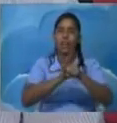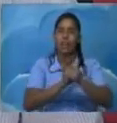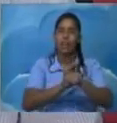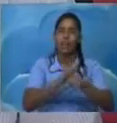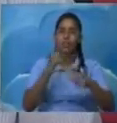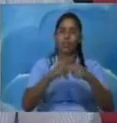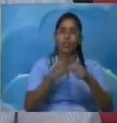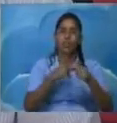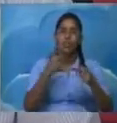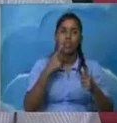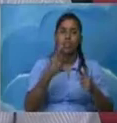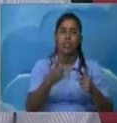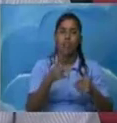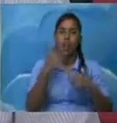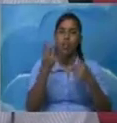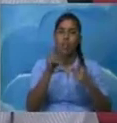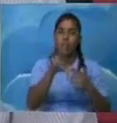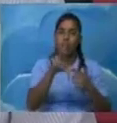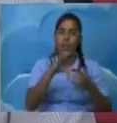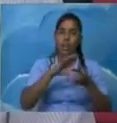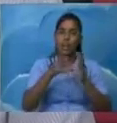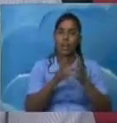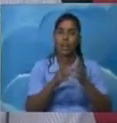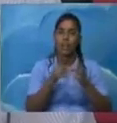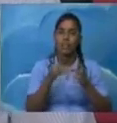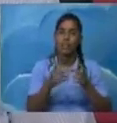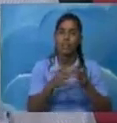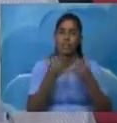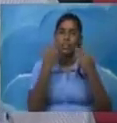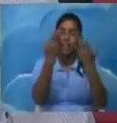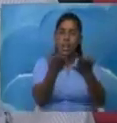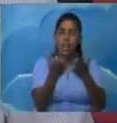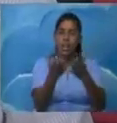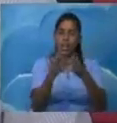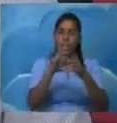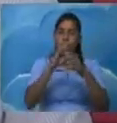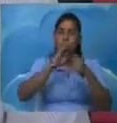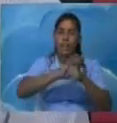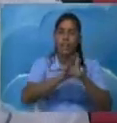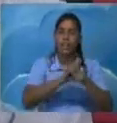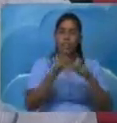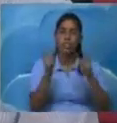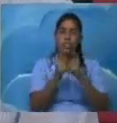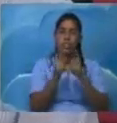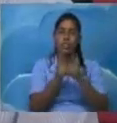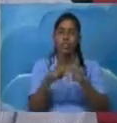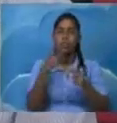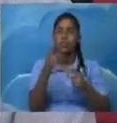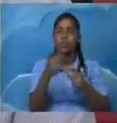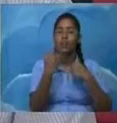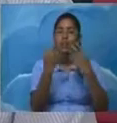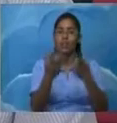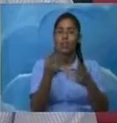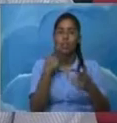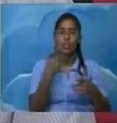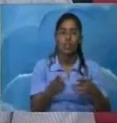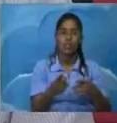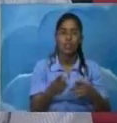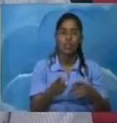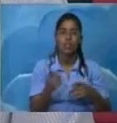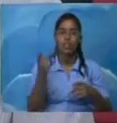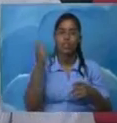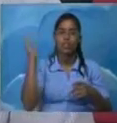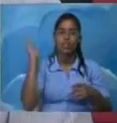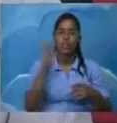Y el hermano Damaso agarró la naranja chiquita y se la regaló. Y después que él regaló la naranja, entonces se le viene